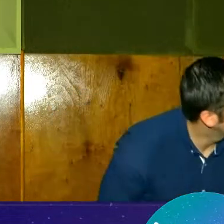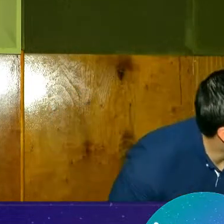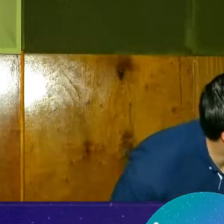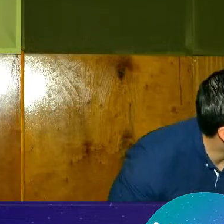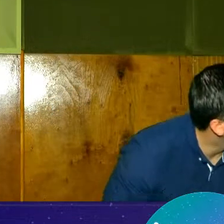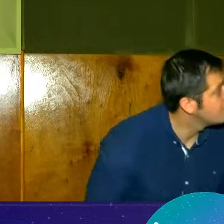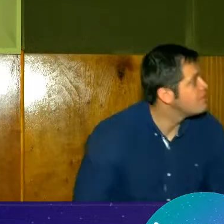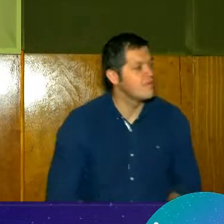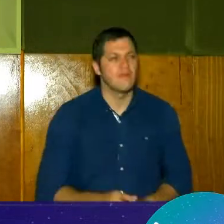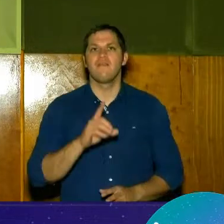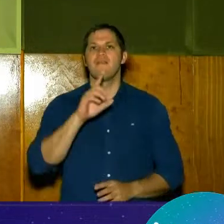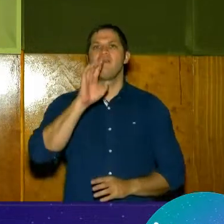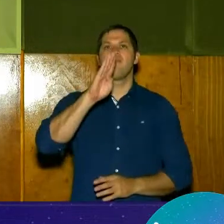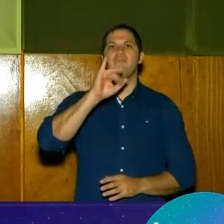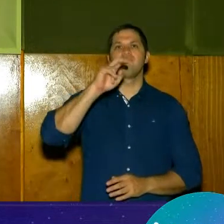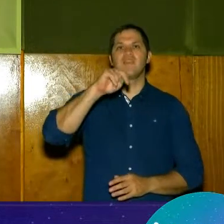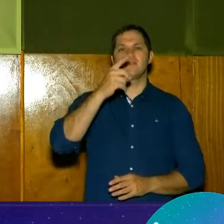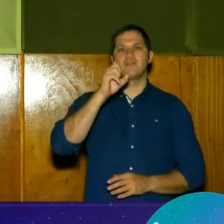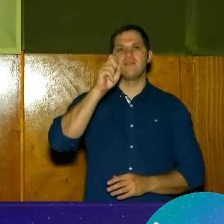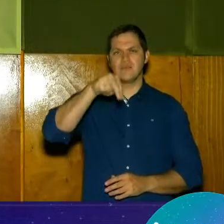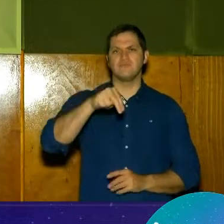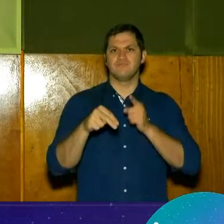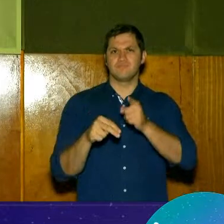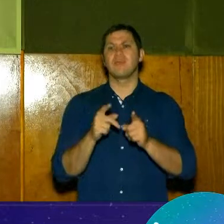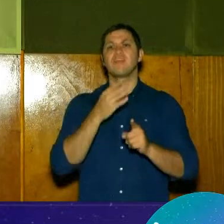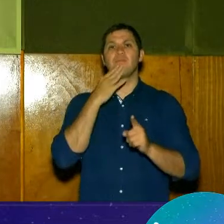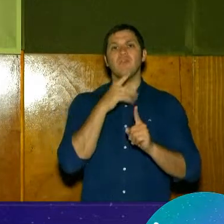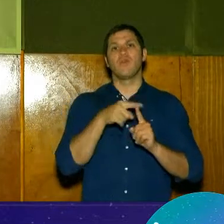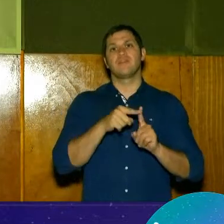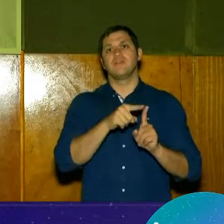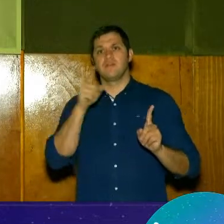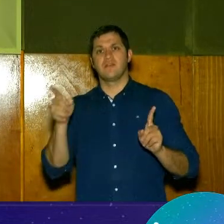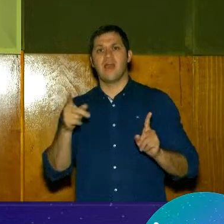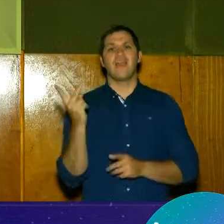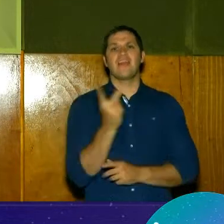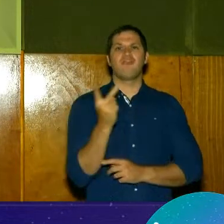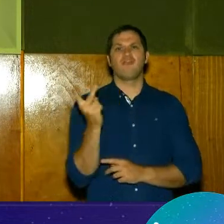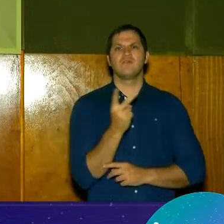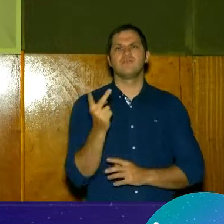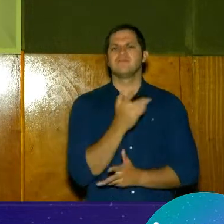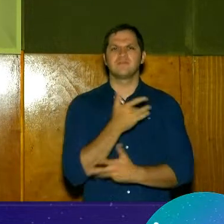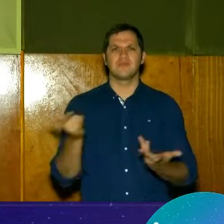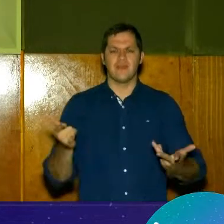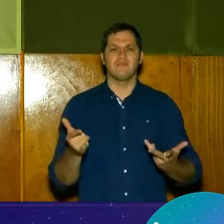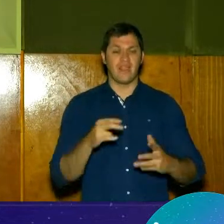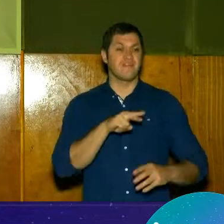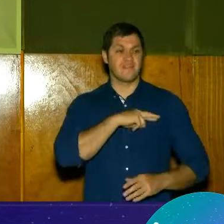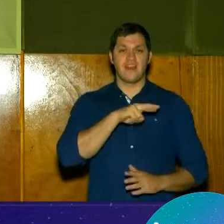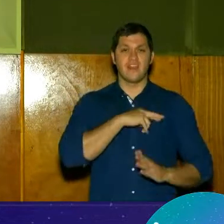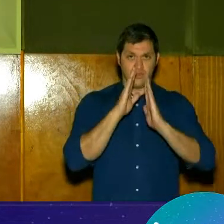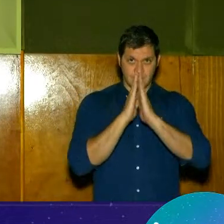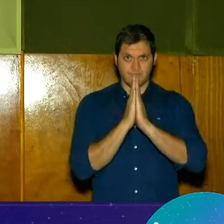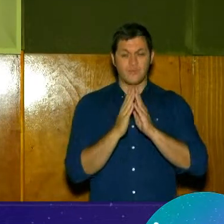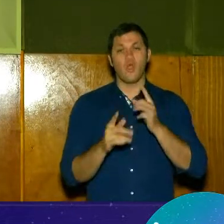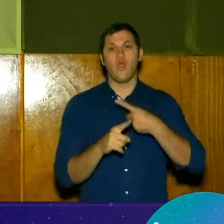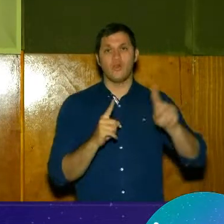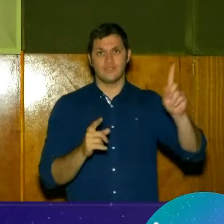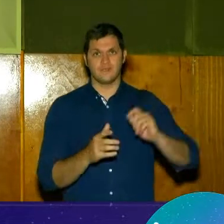podían estudiar libremente así que hildegard a que era del mil después de cristo y